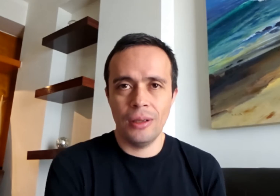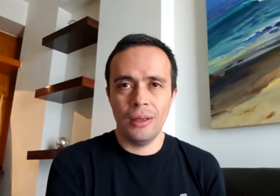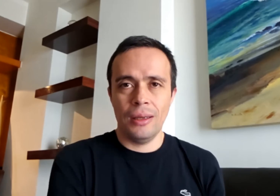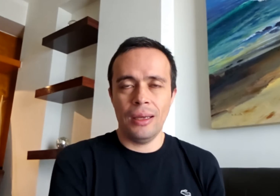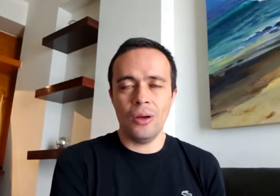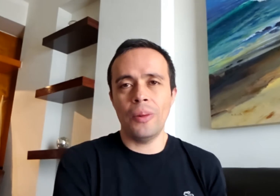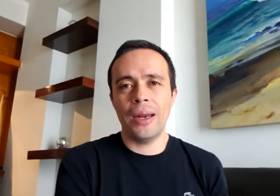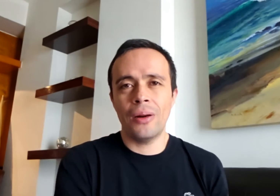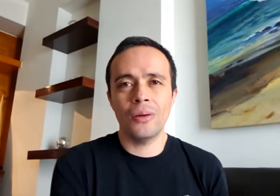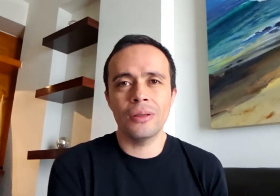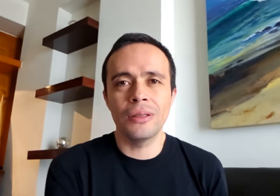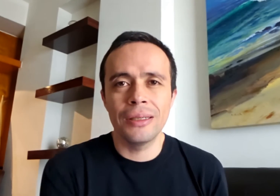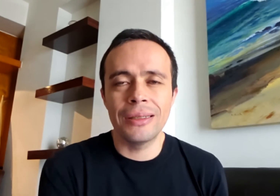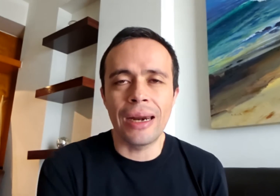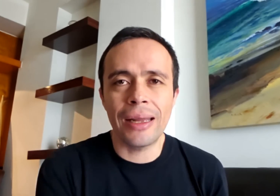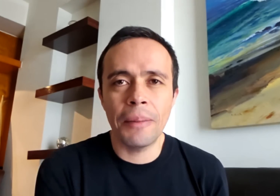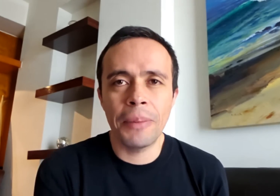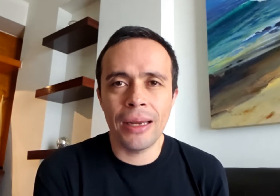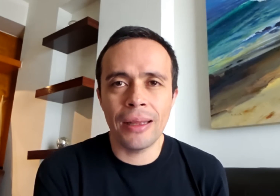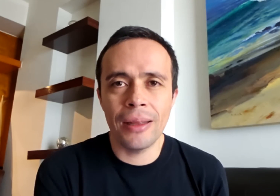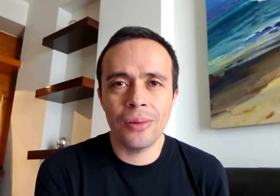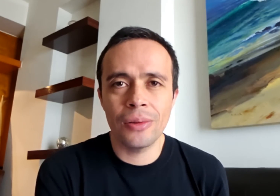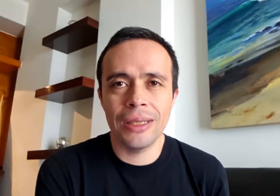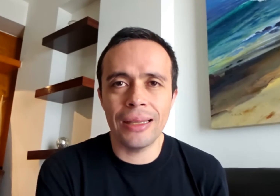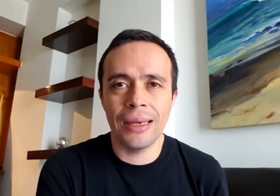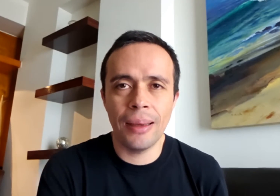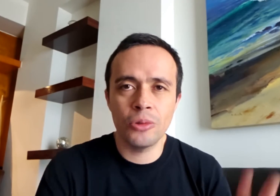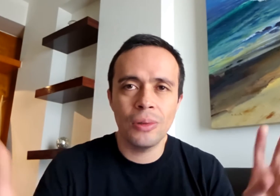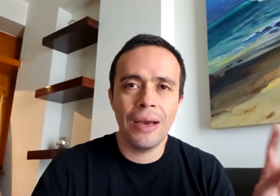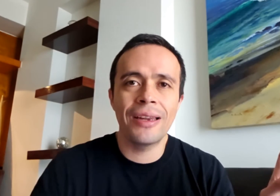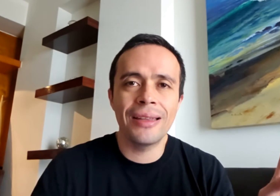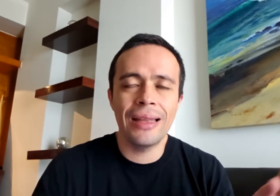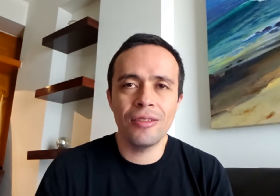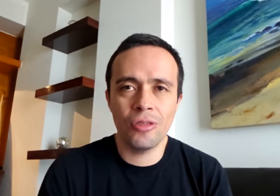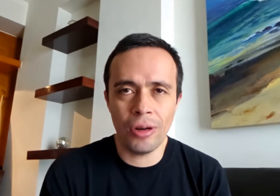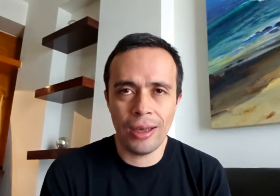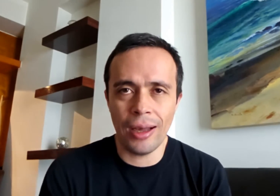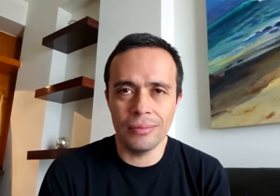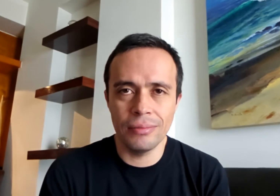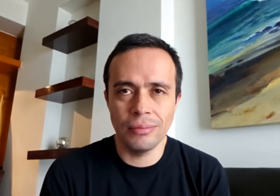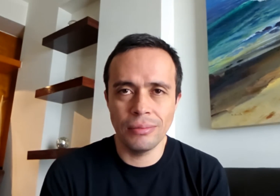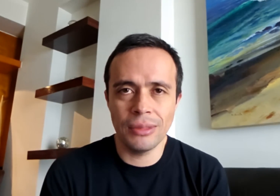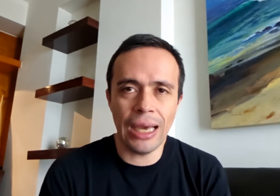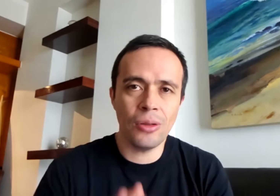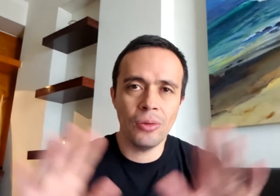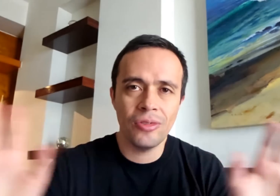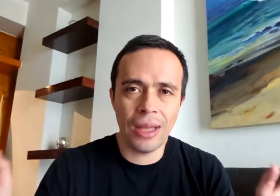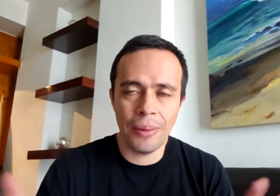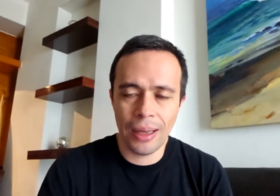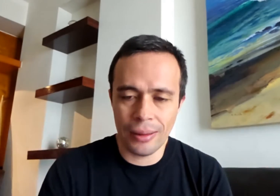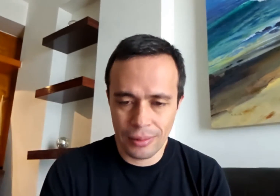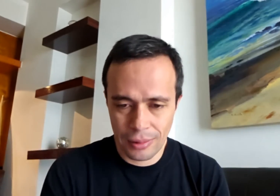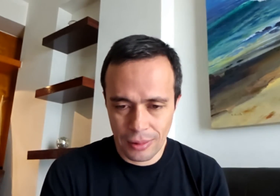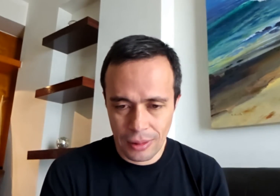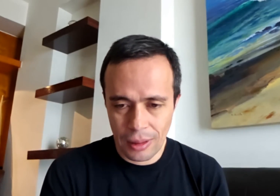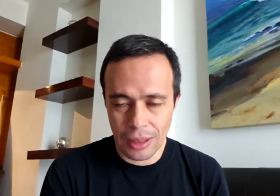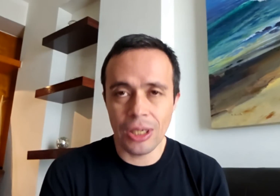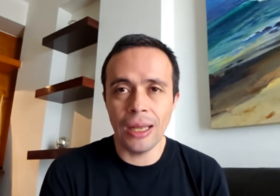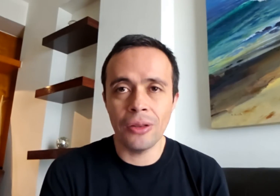carpetazo el gobierno de Enrique Peña Nieto, ya teníamos una verdad histórica, ya todo